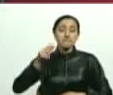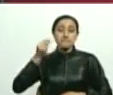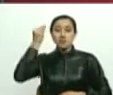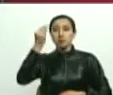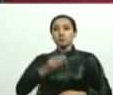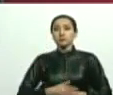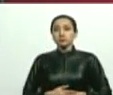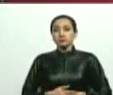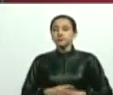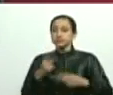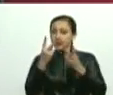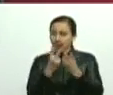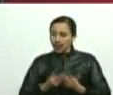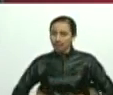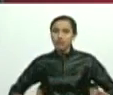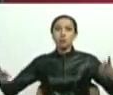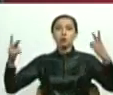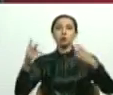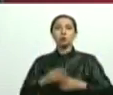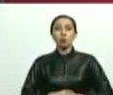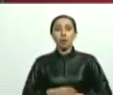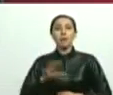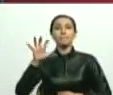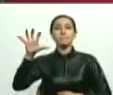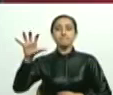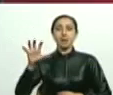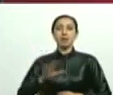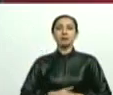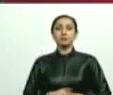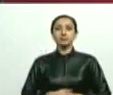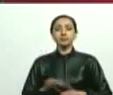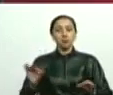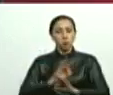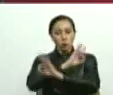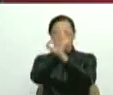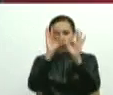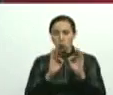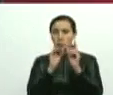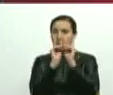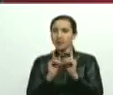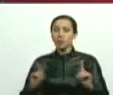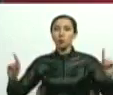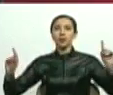de la victoria de un país, de un modelo de democracia.